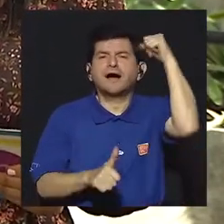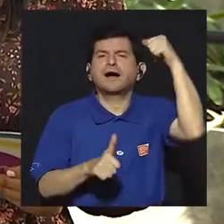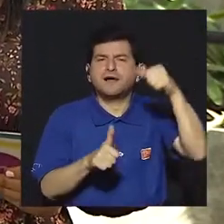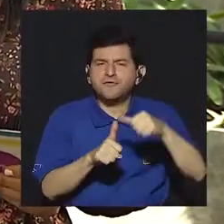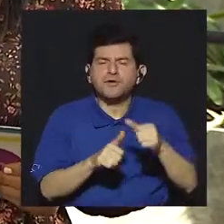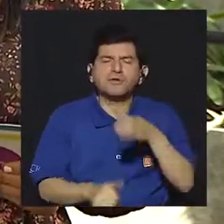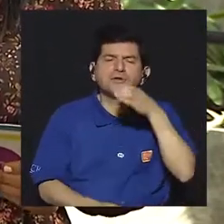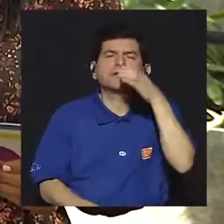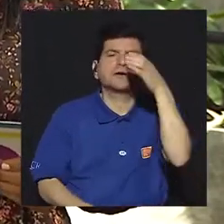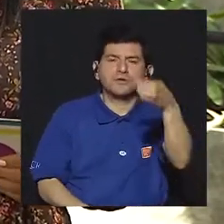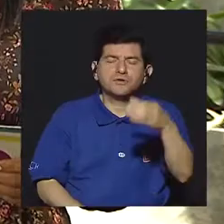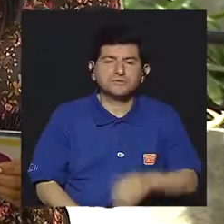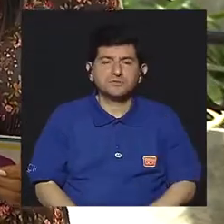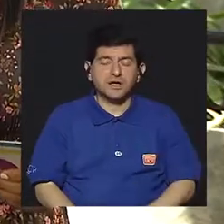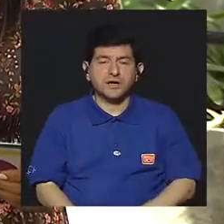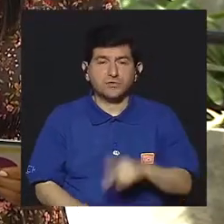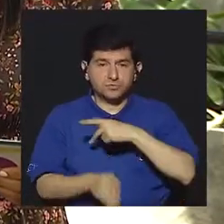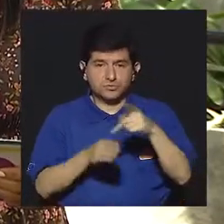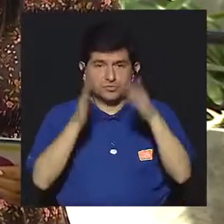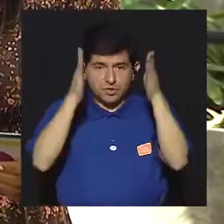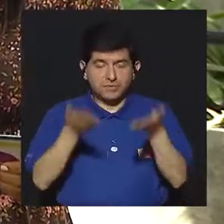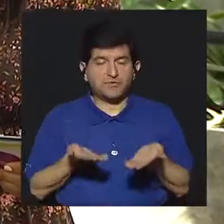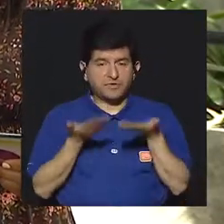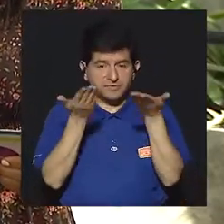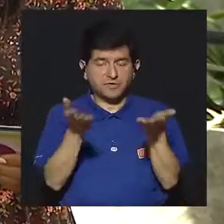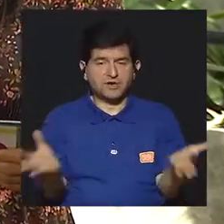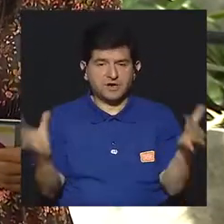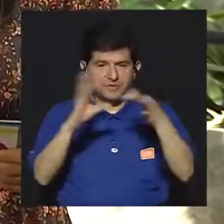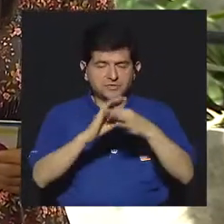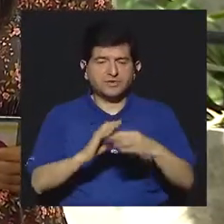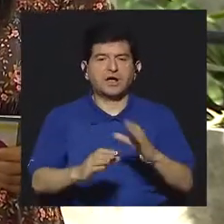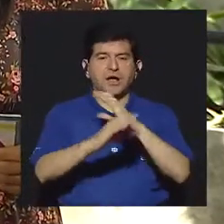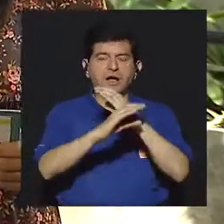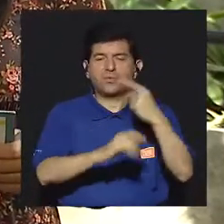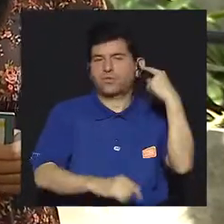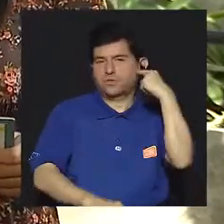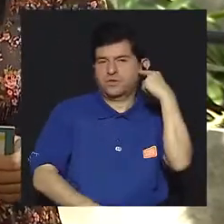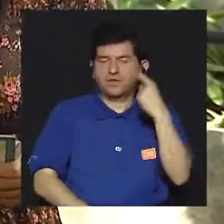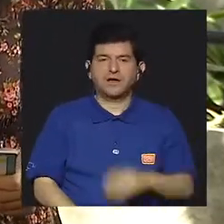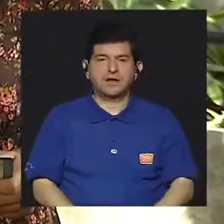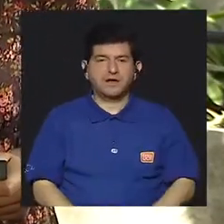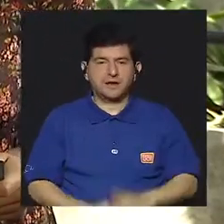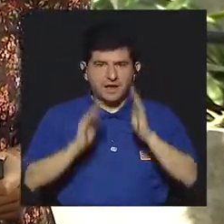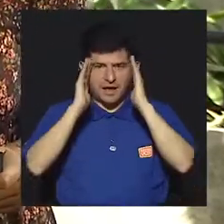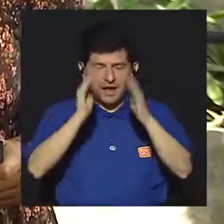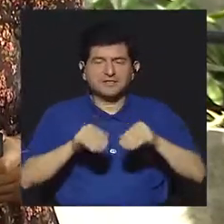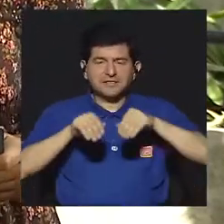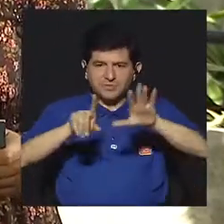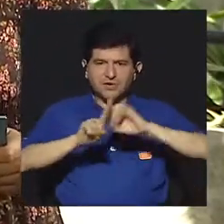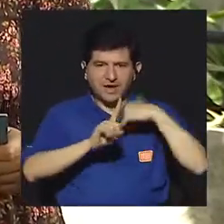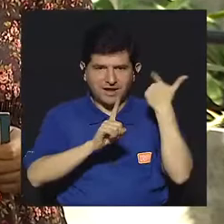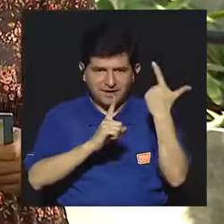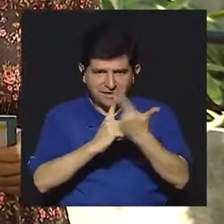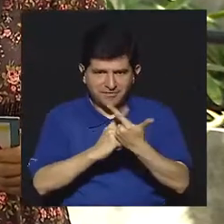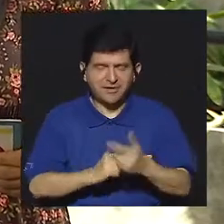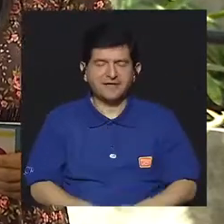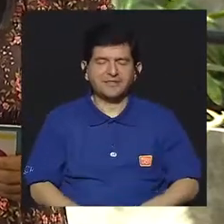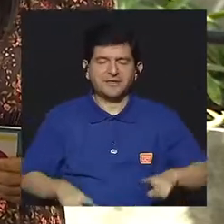de algunos consejos que dio nuestra profesional en torno a cuidar nuestra audición. Puede seguirnos en nuestras redes